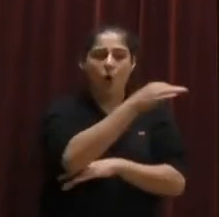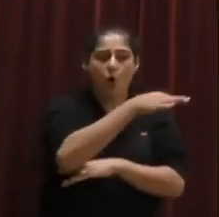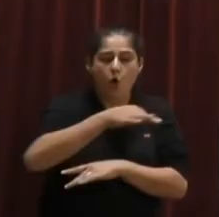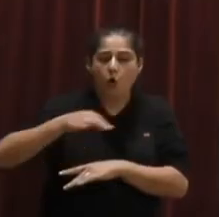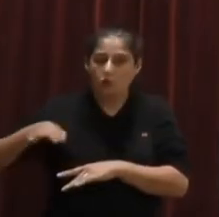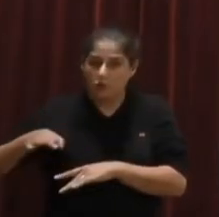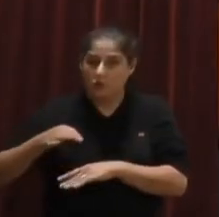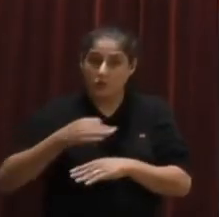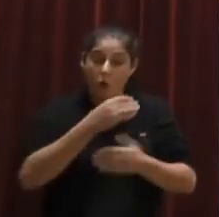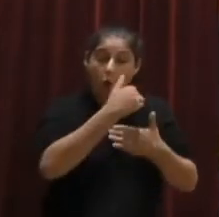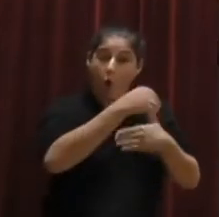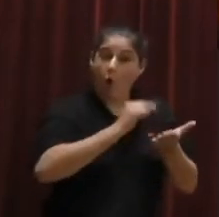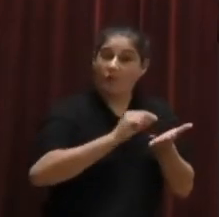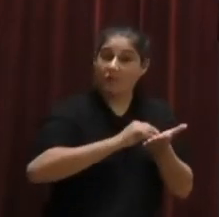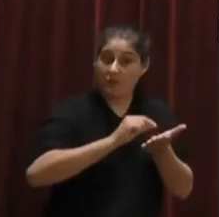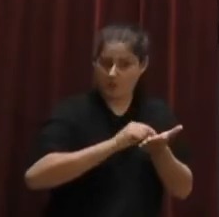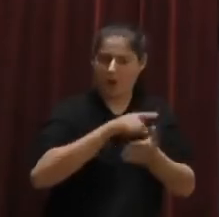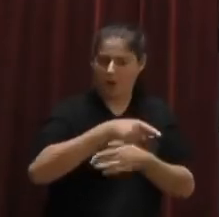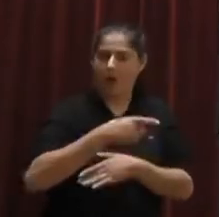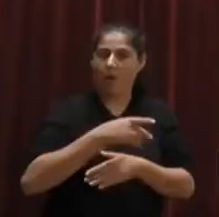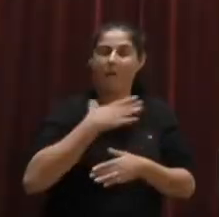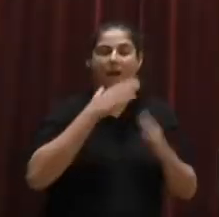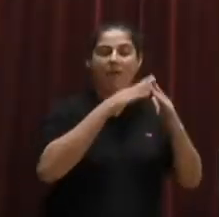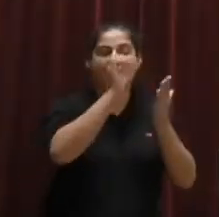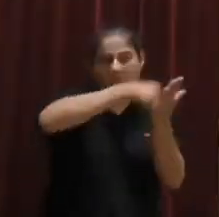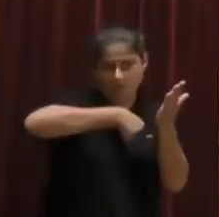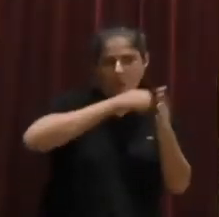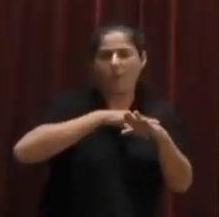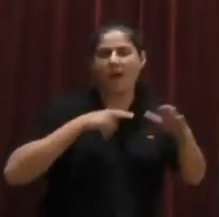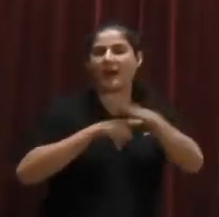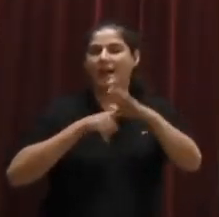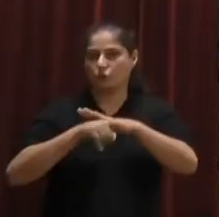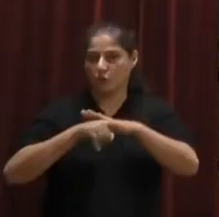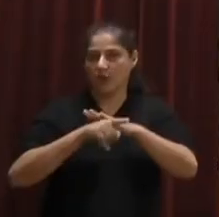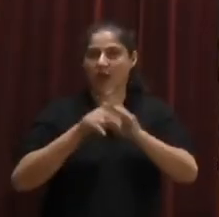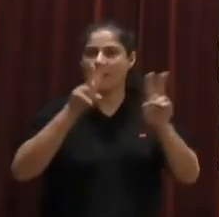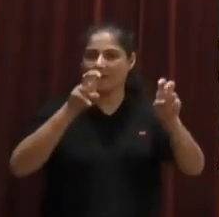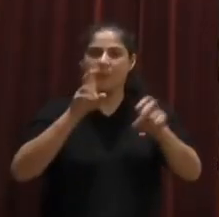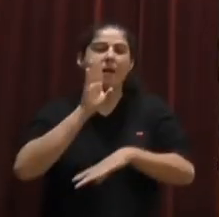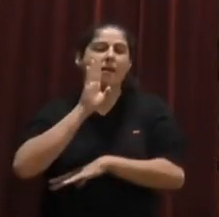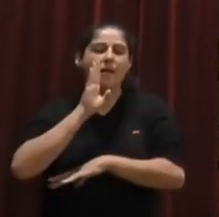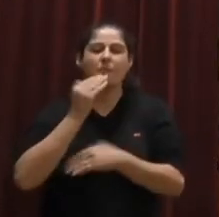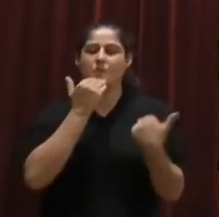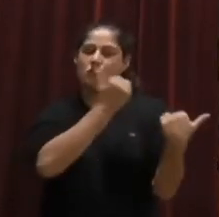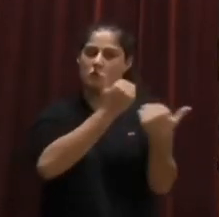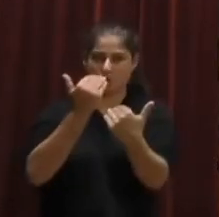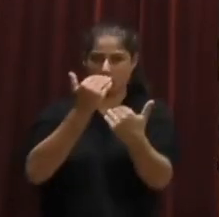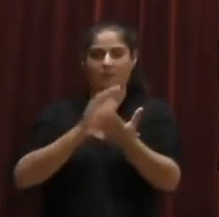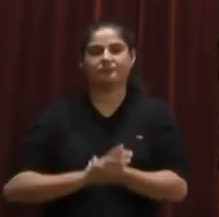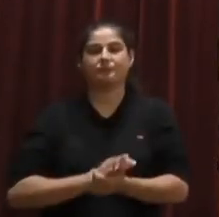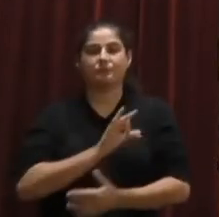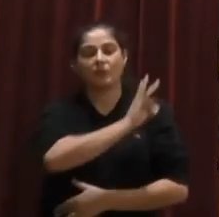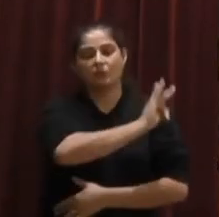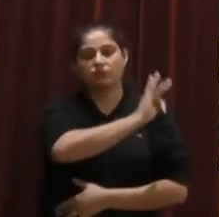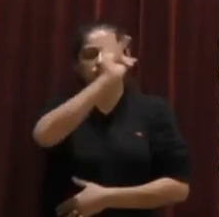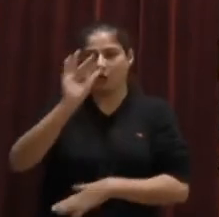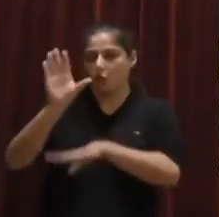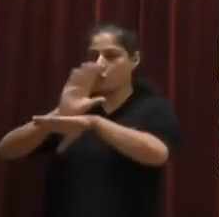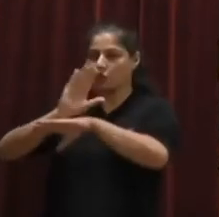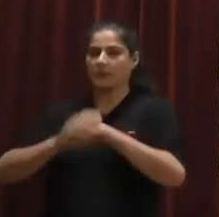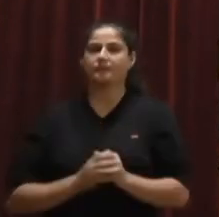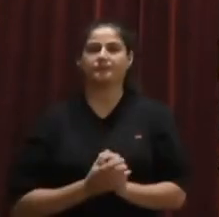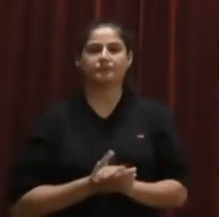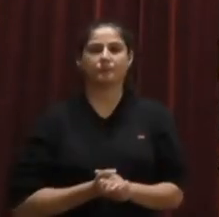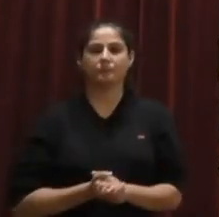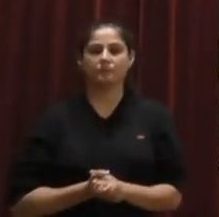personal en todas las islas, la oficina y bien de vacía y verá cómo puede gestionar todo este asunto, conseller. Gracias. Sonia Morràs. Té la palabra, señor